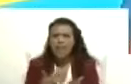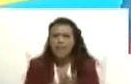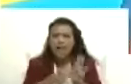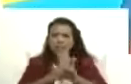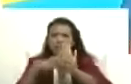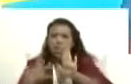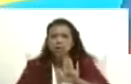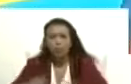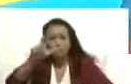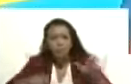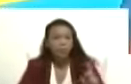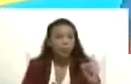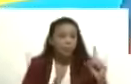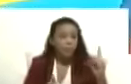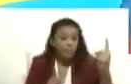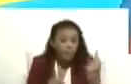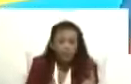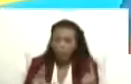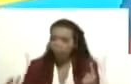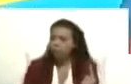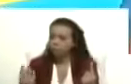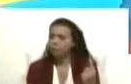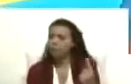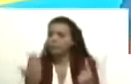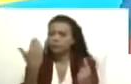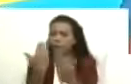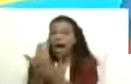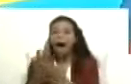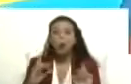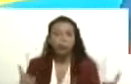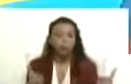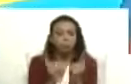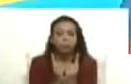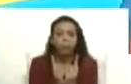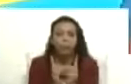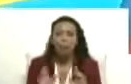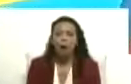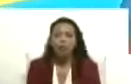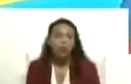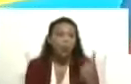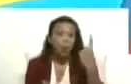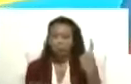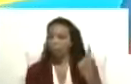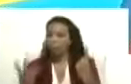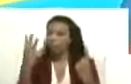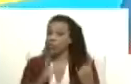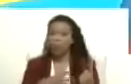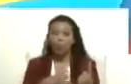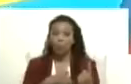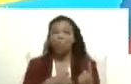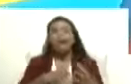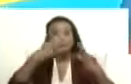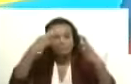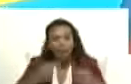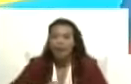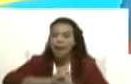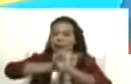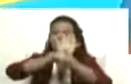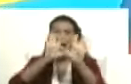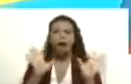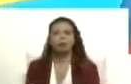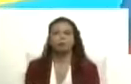de un elector un voto, como ocurrió el día de hoy en la realización del referéndum. Eso sí es un